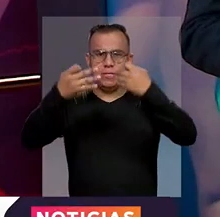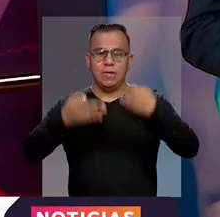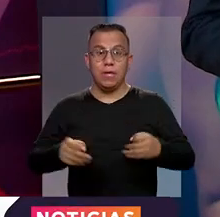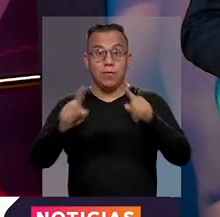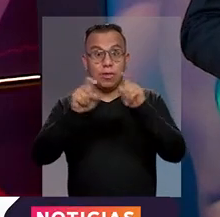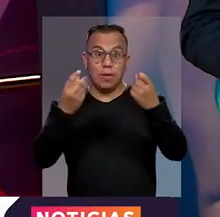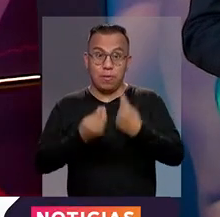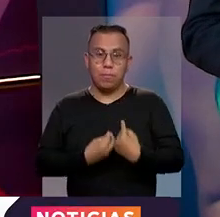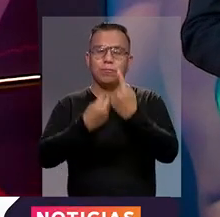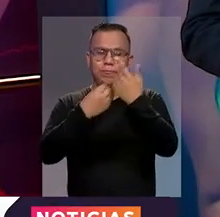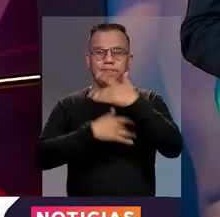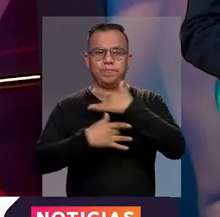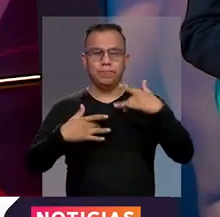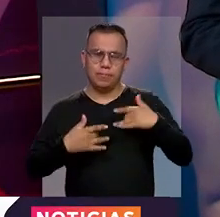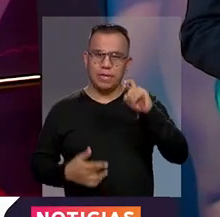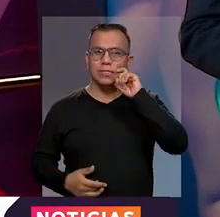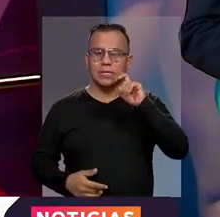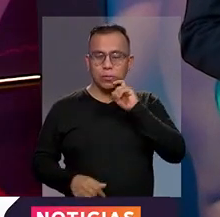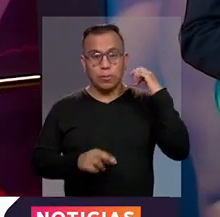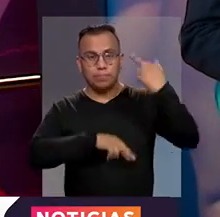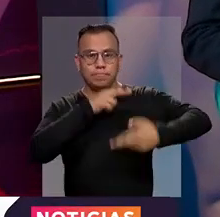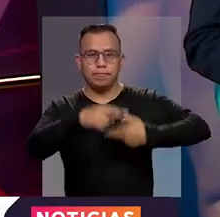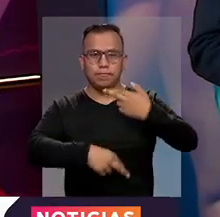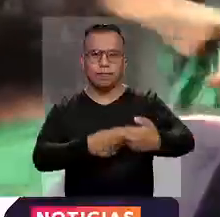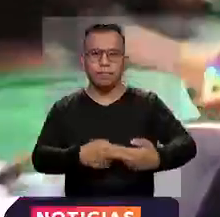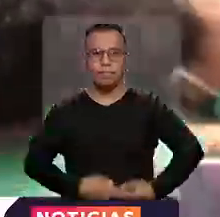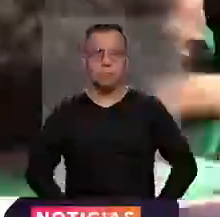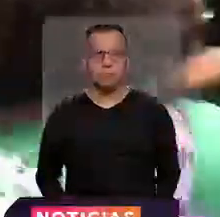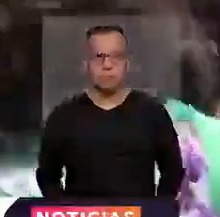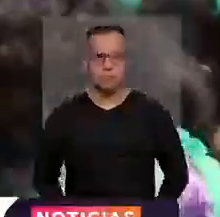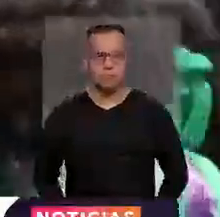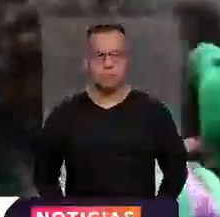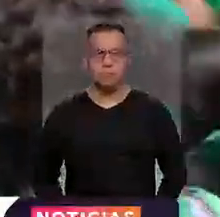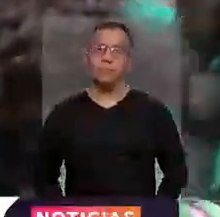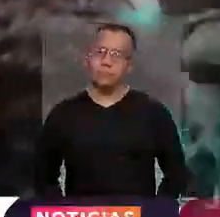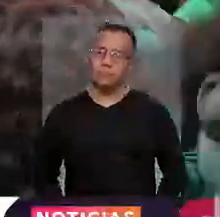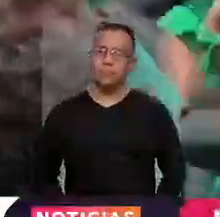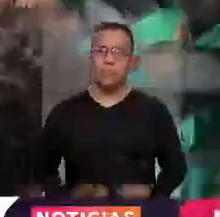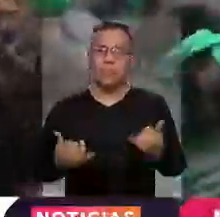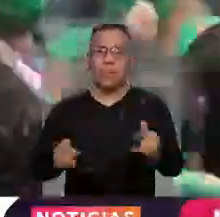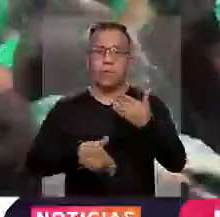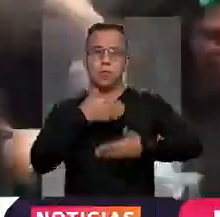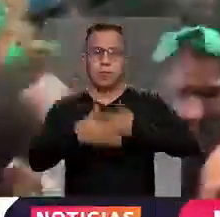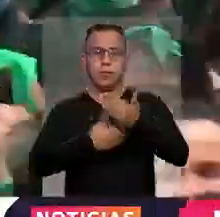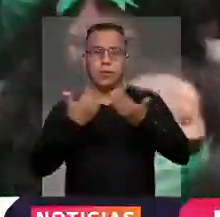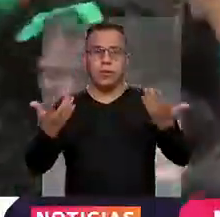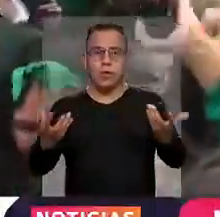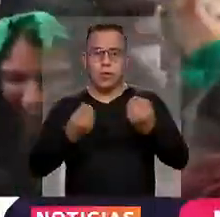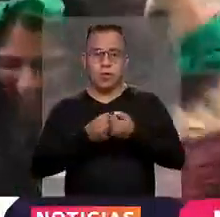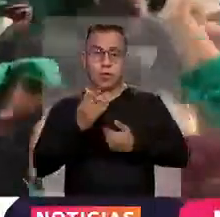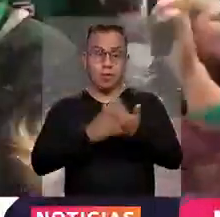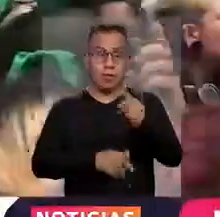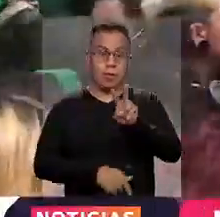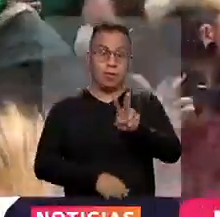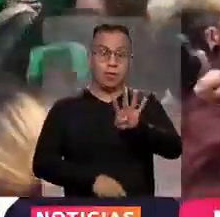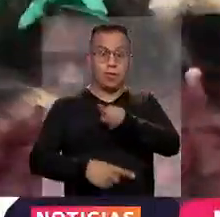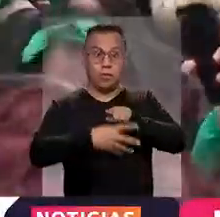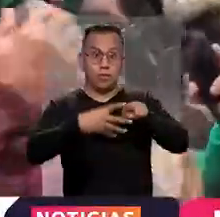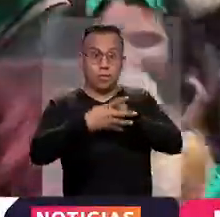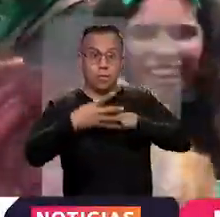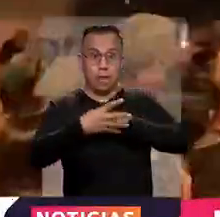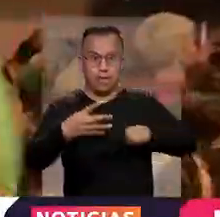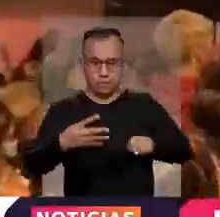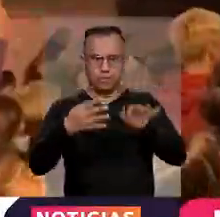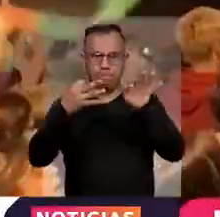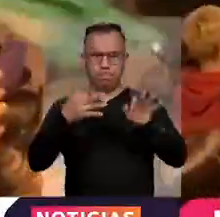en las políticas de salud sexual y reproductiva. El fallo despenaliza el aborto durante las primeras 24 semanas de